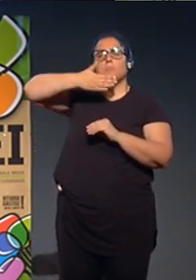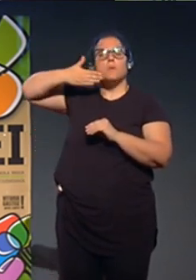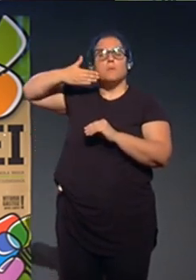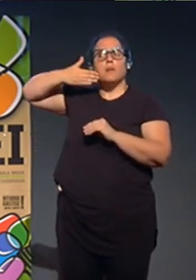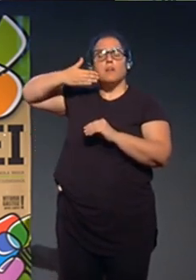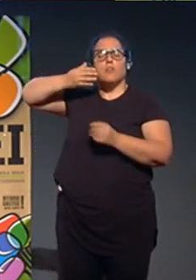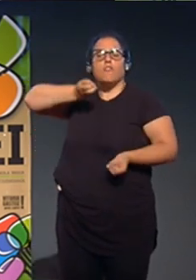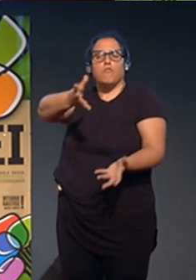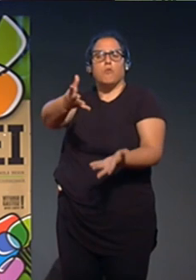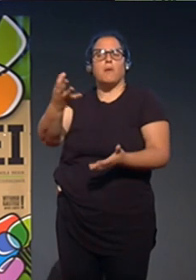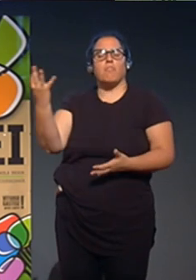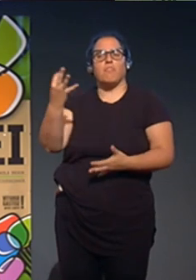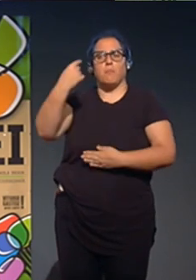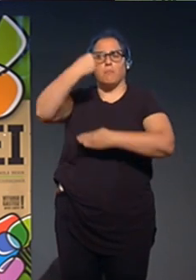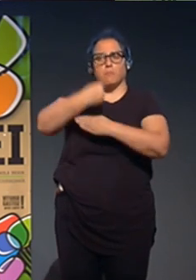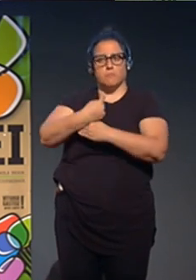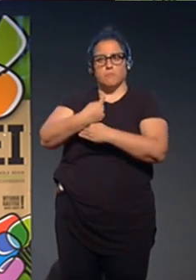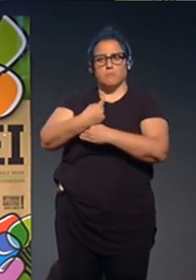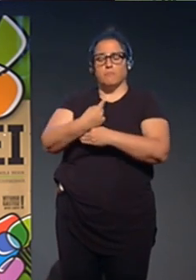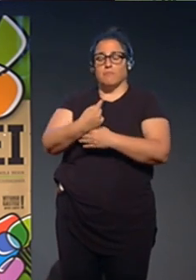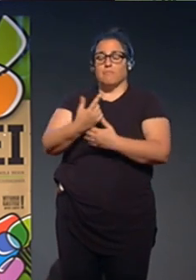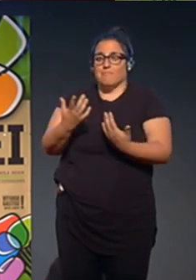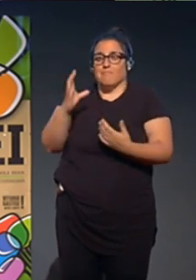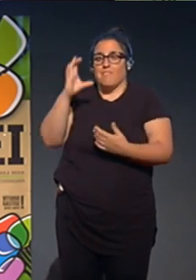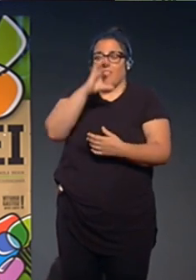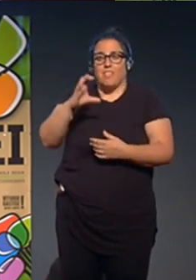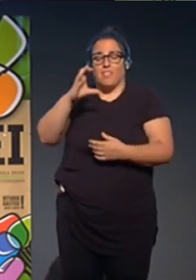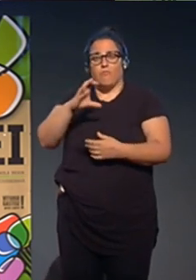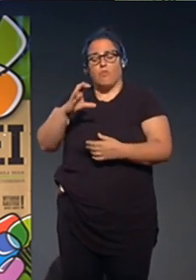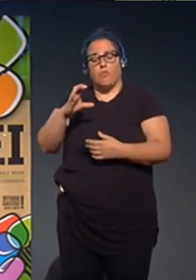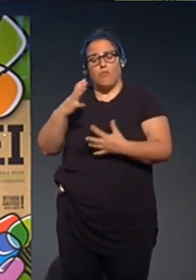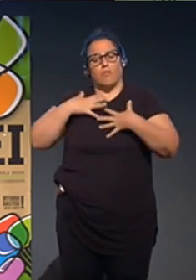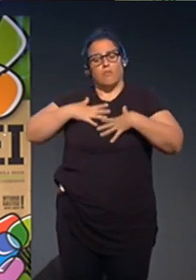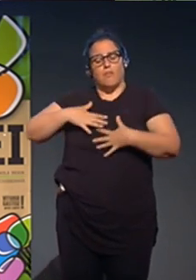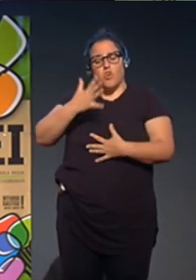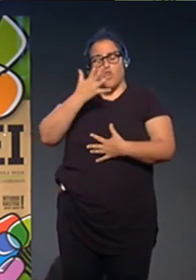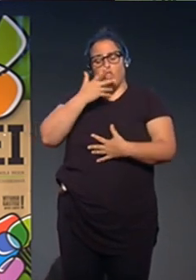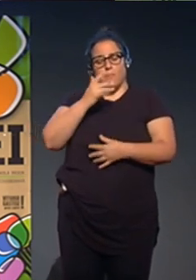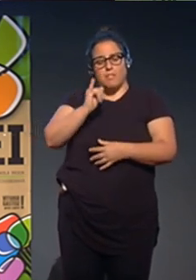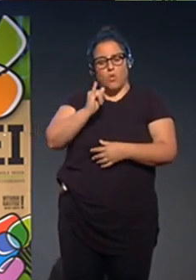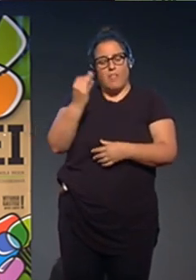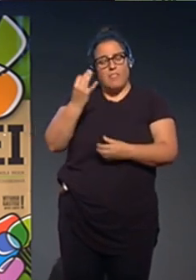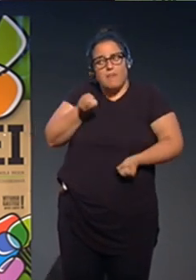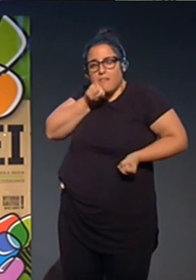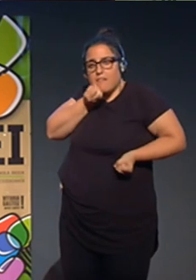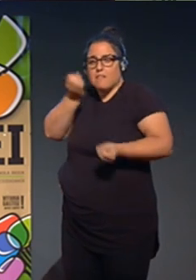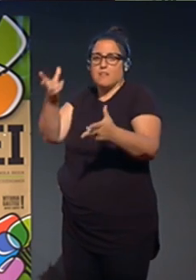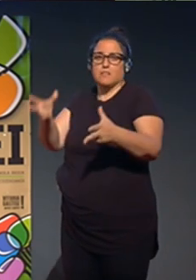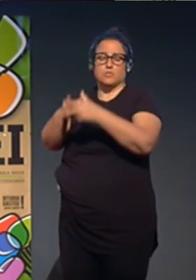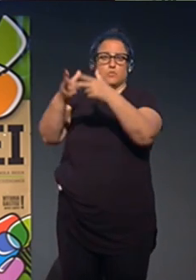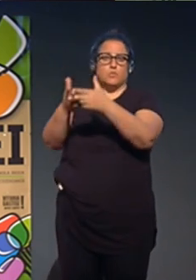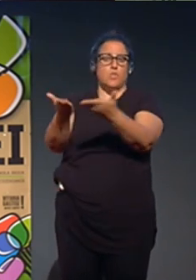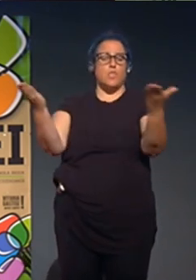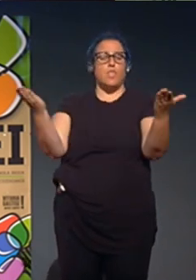informar Entonces esta es la idea el científico tiene el privilegio de saber tiene que decirlo tiene que informar la sociedad y